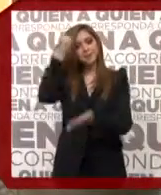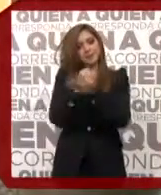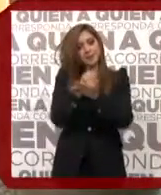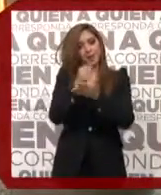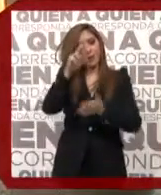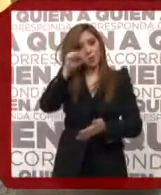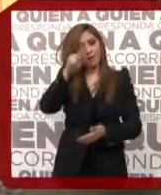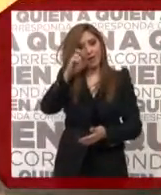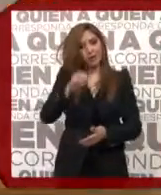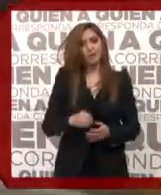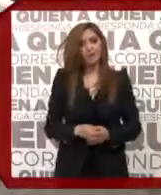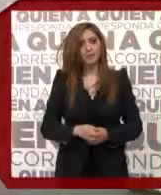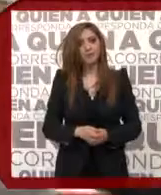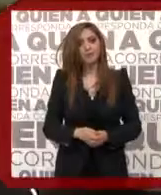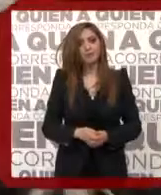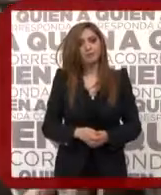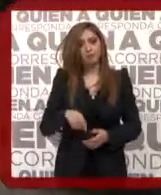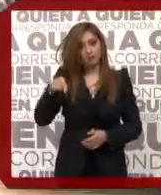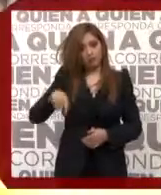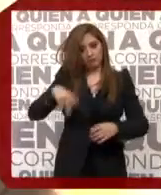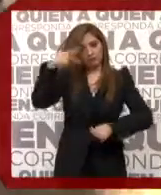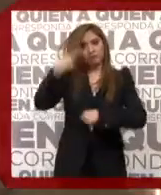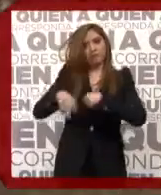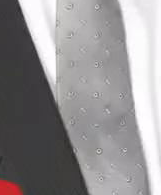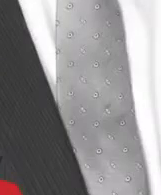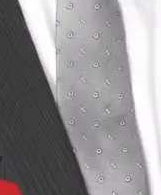corresponda el urbanito está